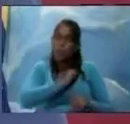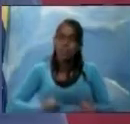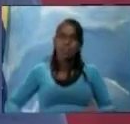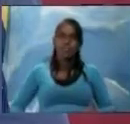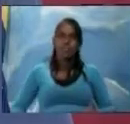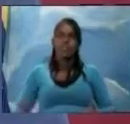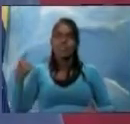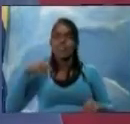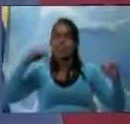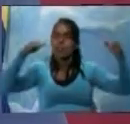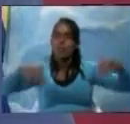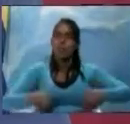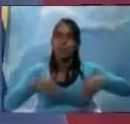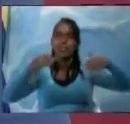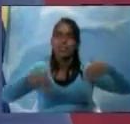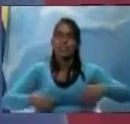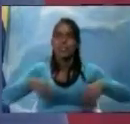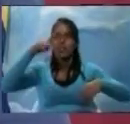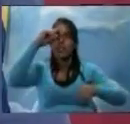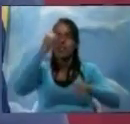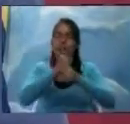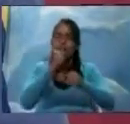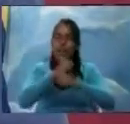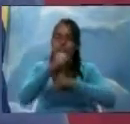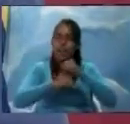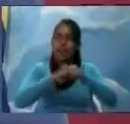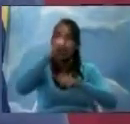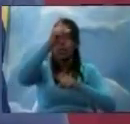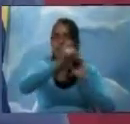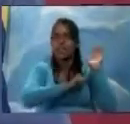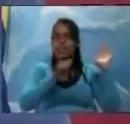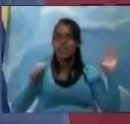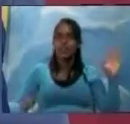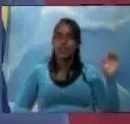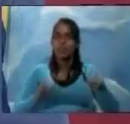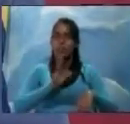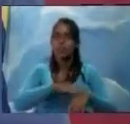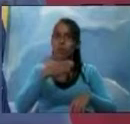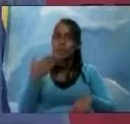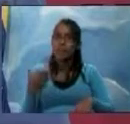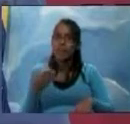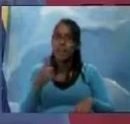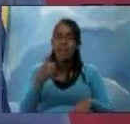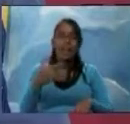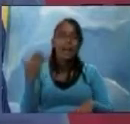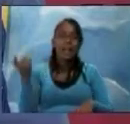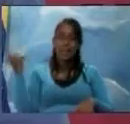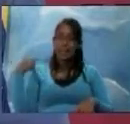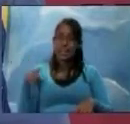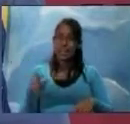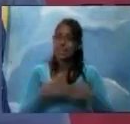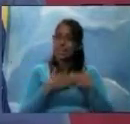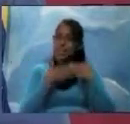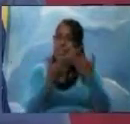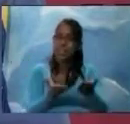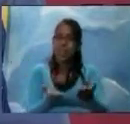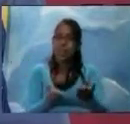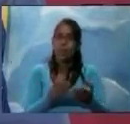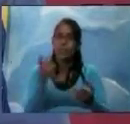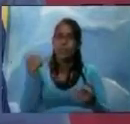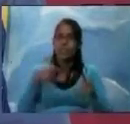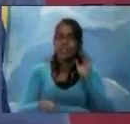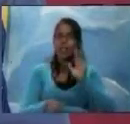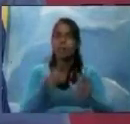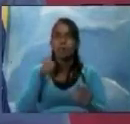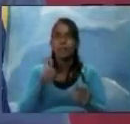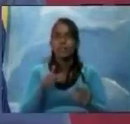hay que esforzarse por trabajar en la obra del Señor. Porque el que al que tiene, le será dado y tendrá